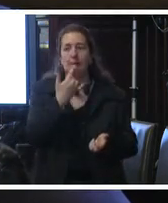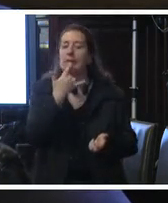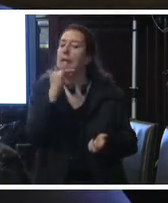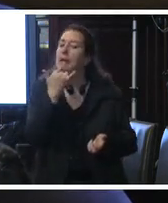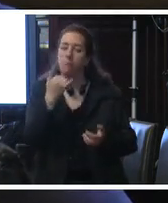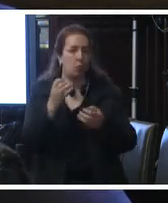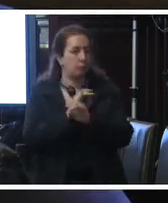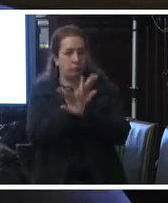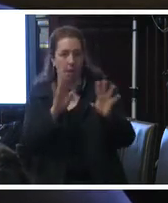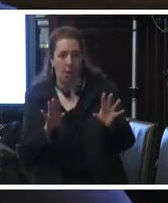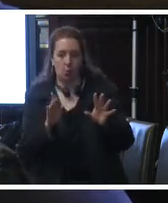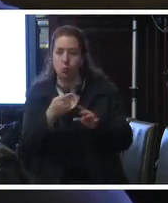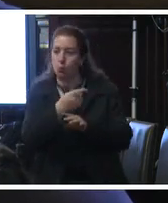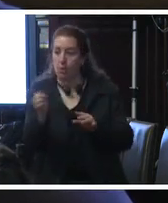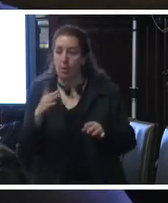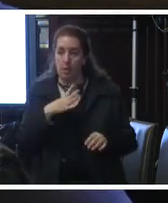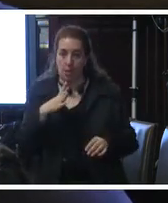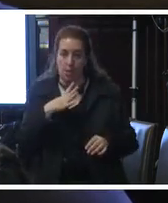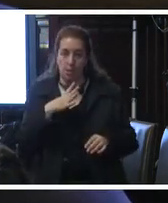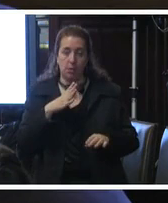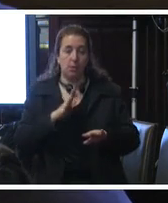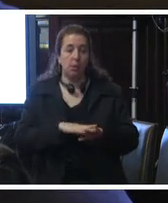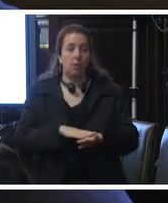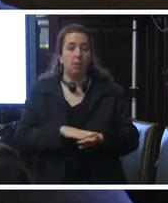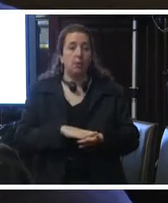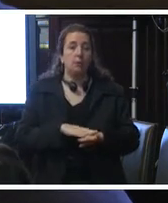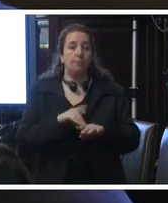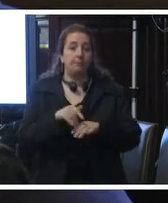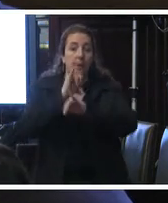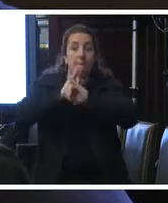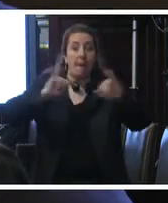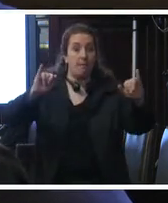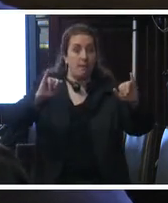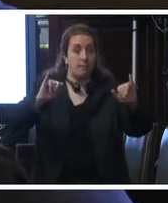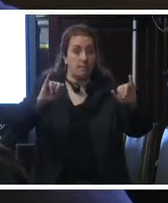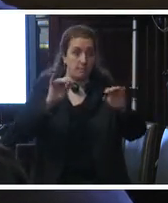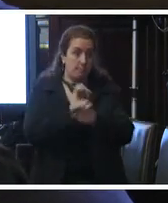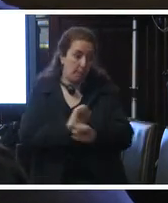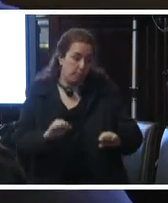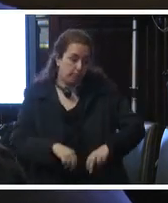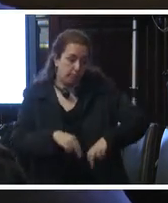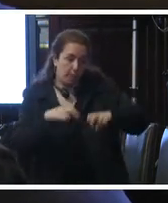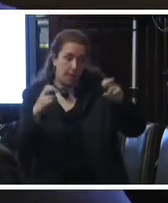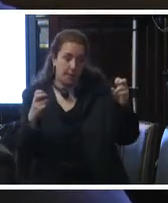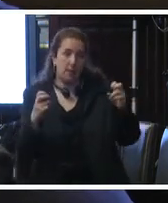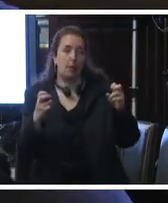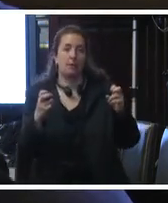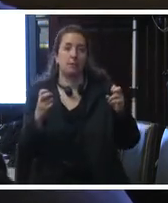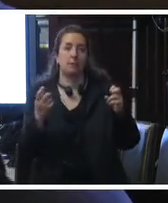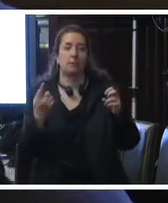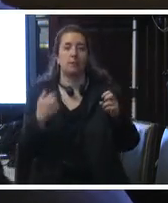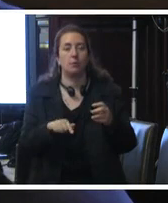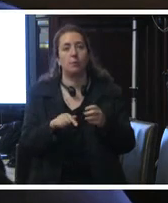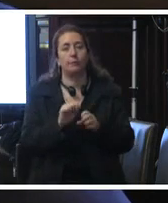ejemplos concretos que ustedes tengan sobre este tipo de campañas, a los efectos de poder analizar y